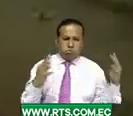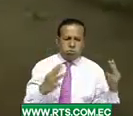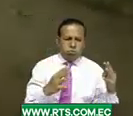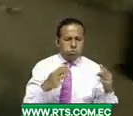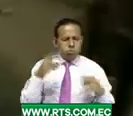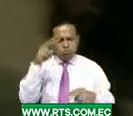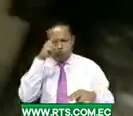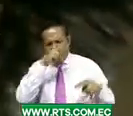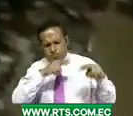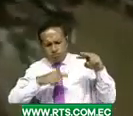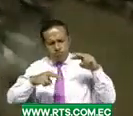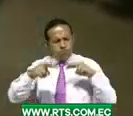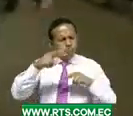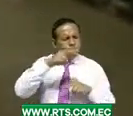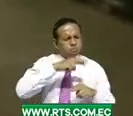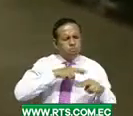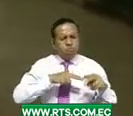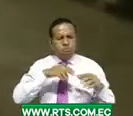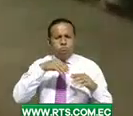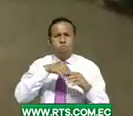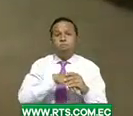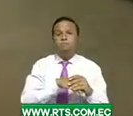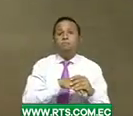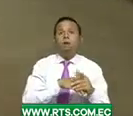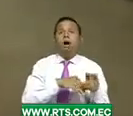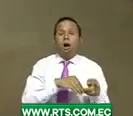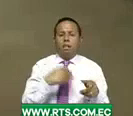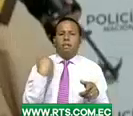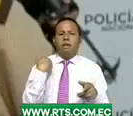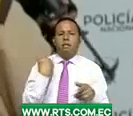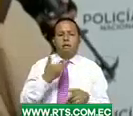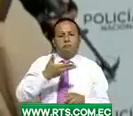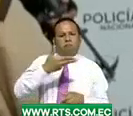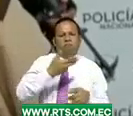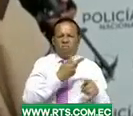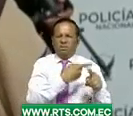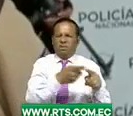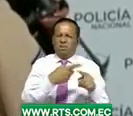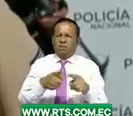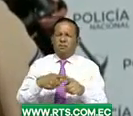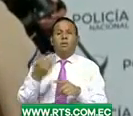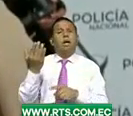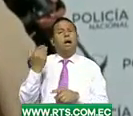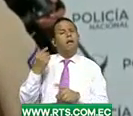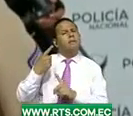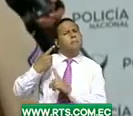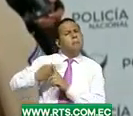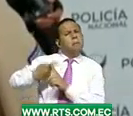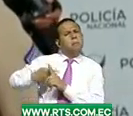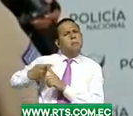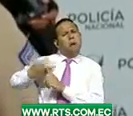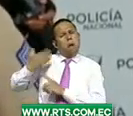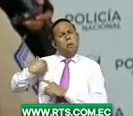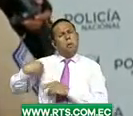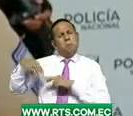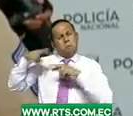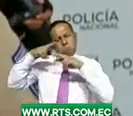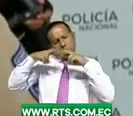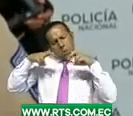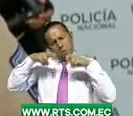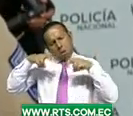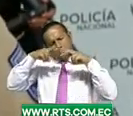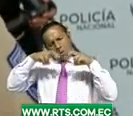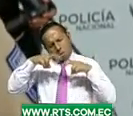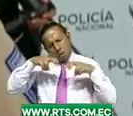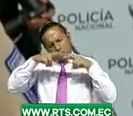armas de grueso calibre que estaban almacenadas en el inmueble. Tenemos varios meses en esta situación para poder tener esta